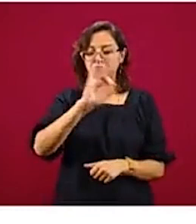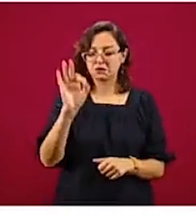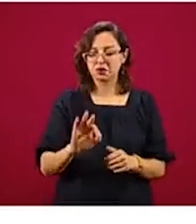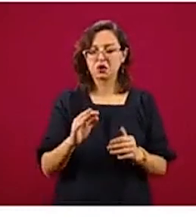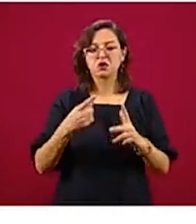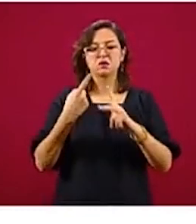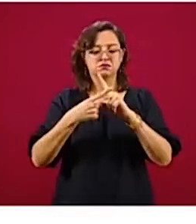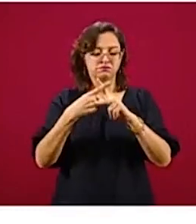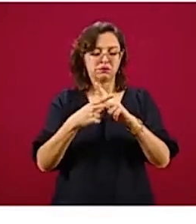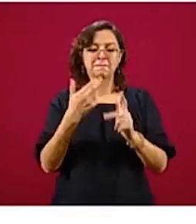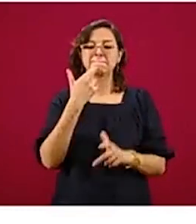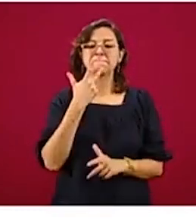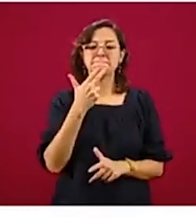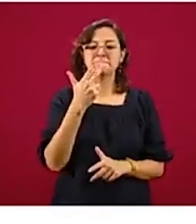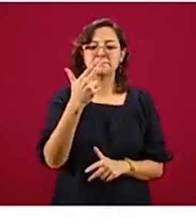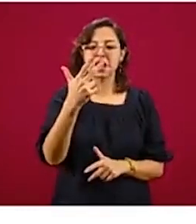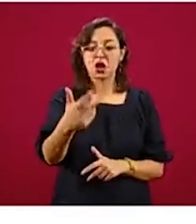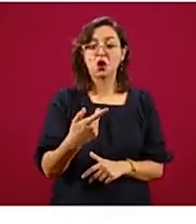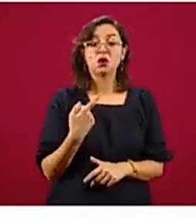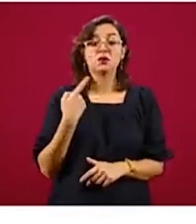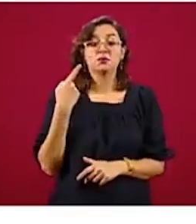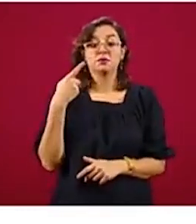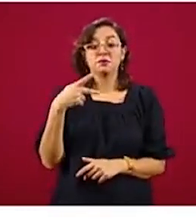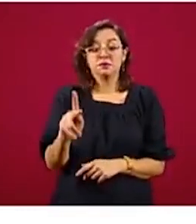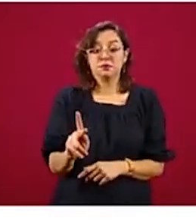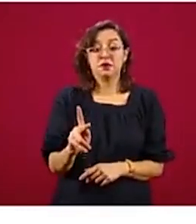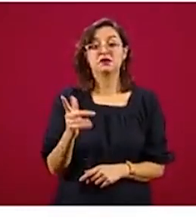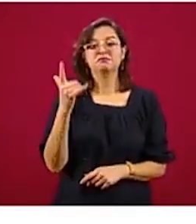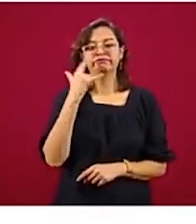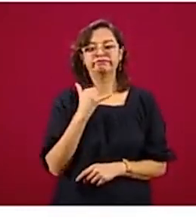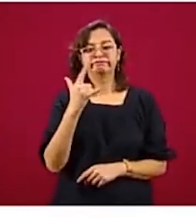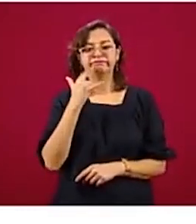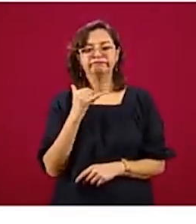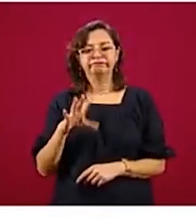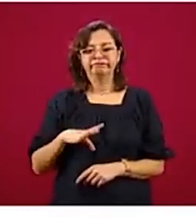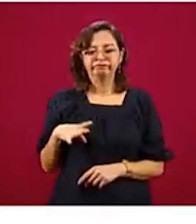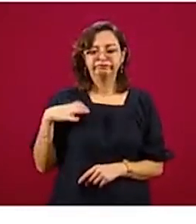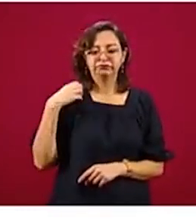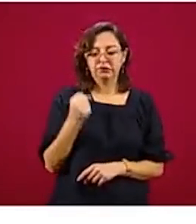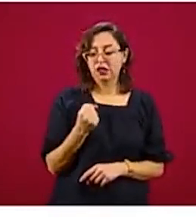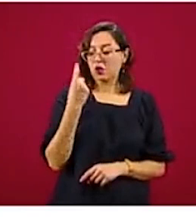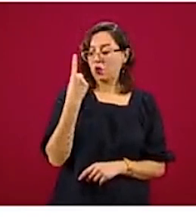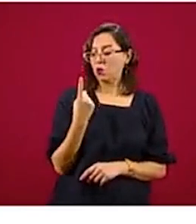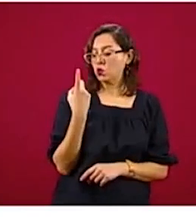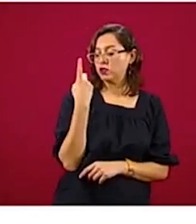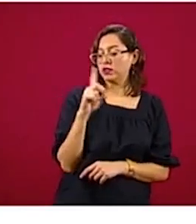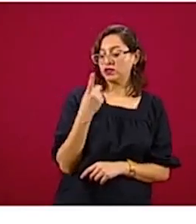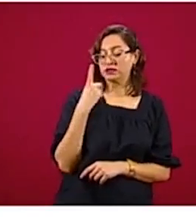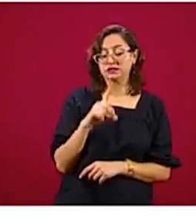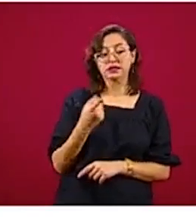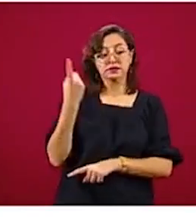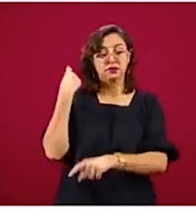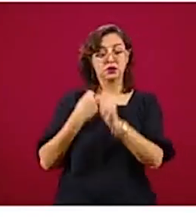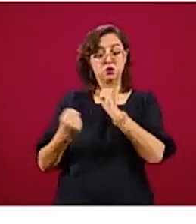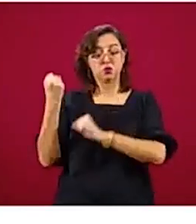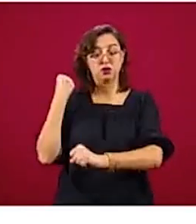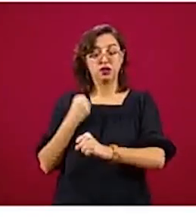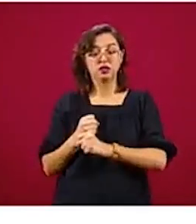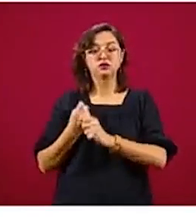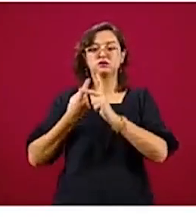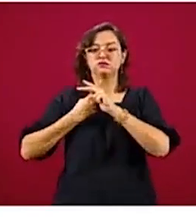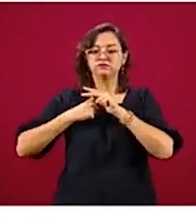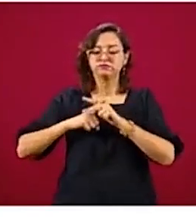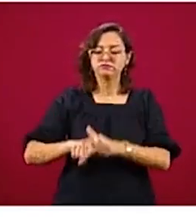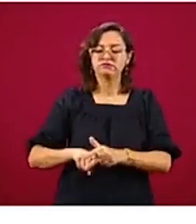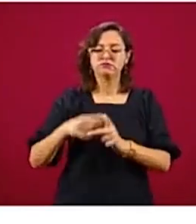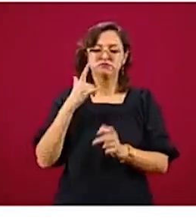alentadoras pero este esfuerzo desde el primero de diciembre ha representado un ahorro